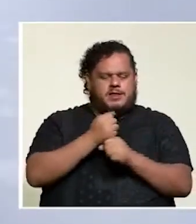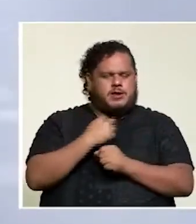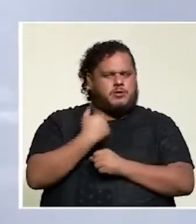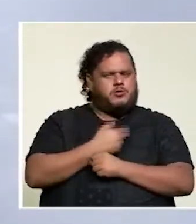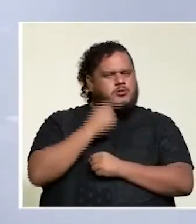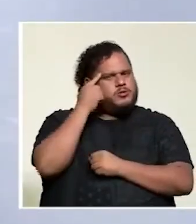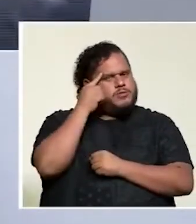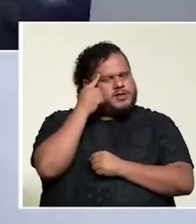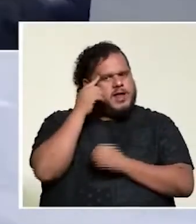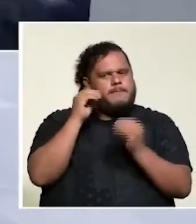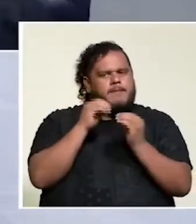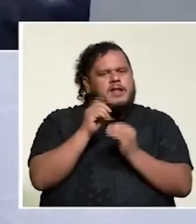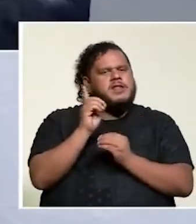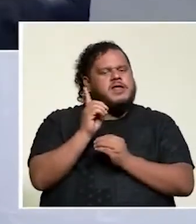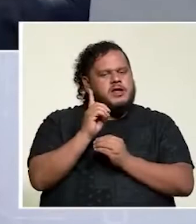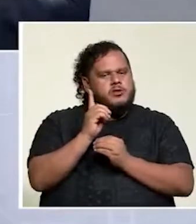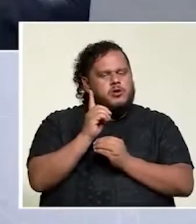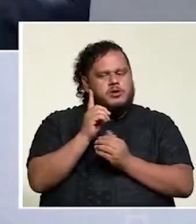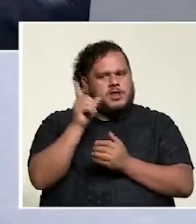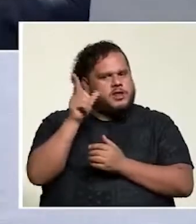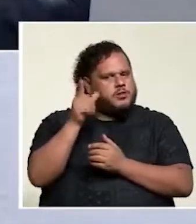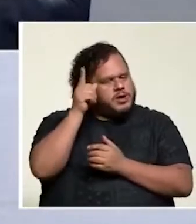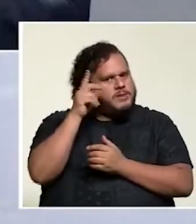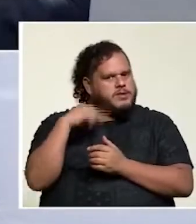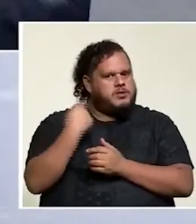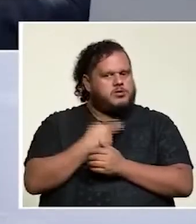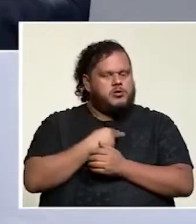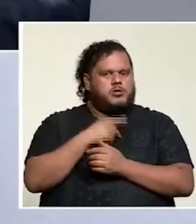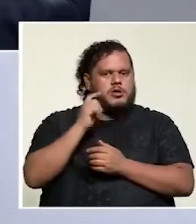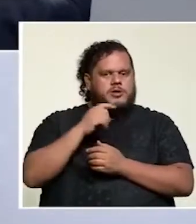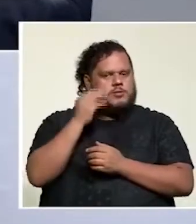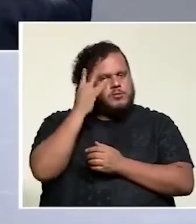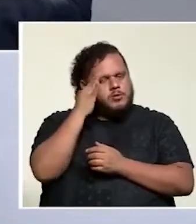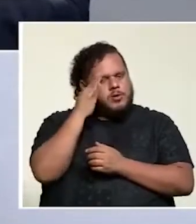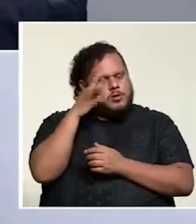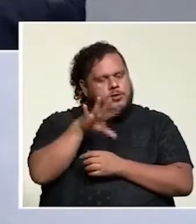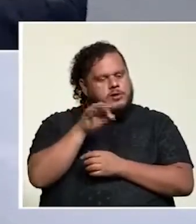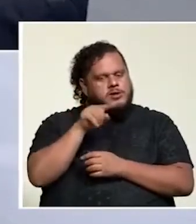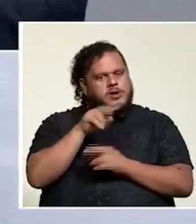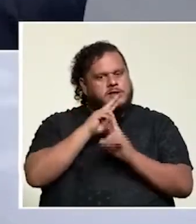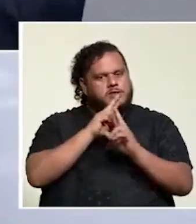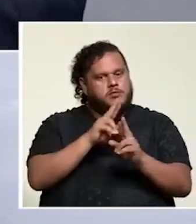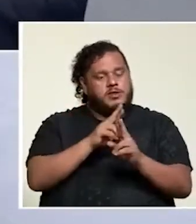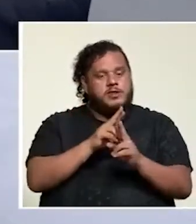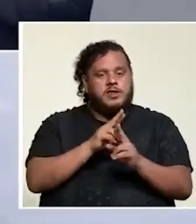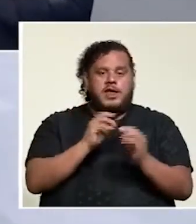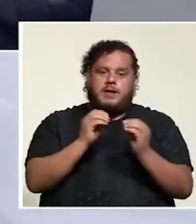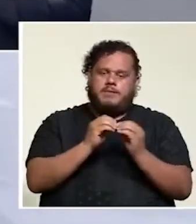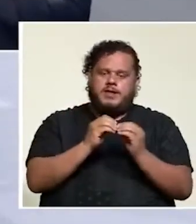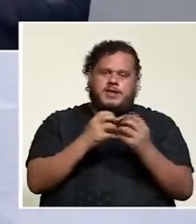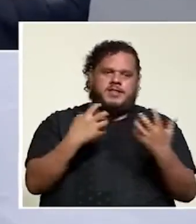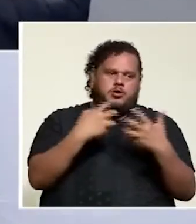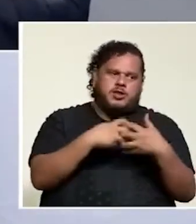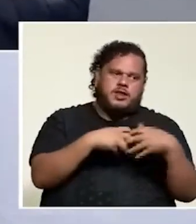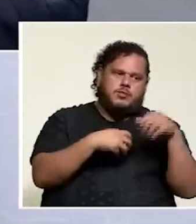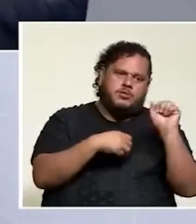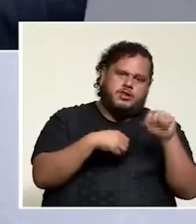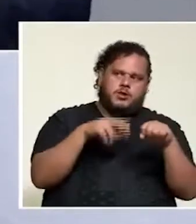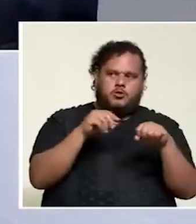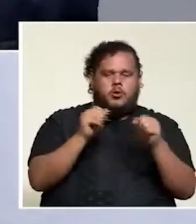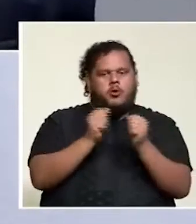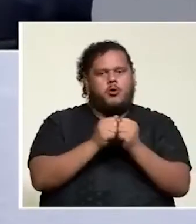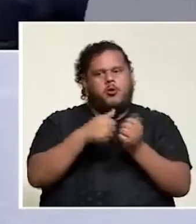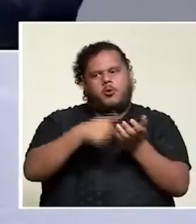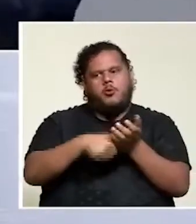más en dónde es que efectivamente deberíamos preocuparnos por ir a encontrar esas respuestas, que más si coincidimos o no con un candidato y demás,